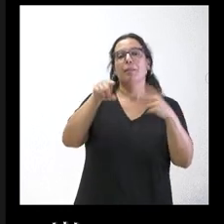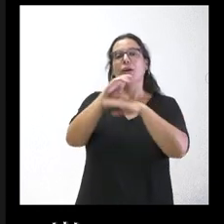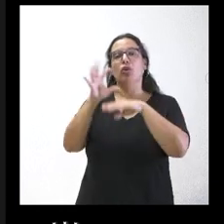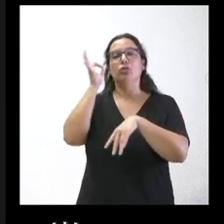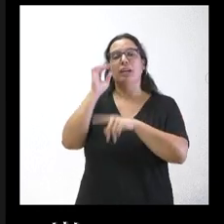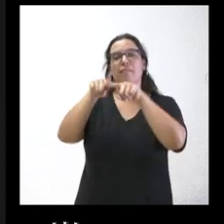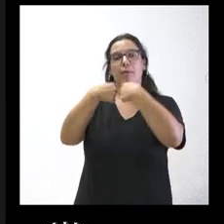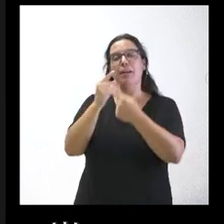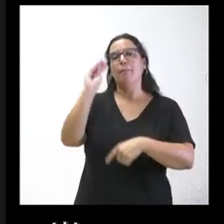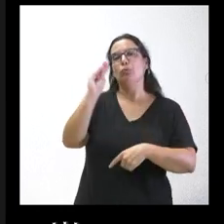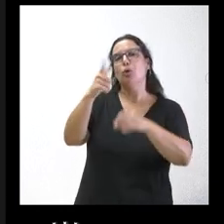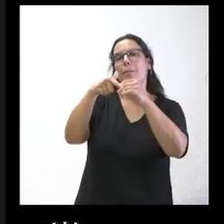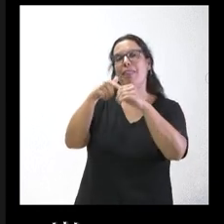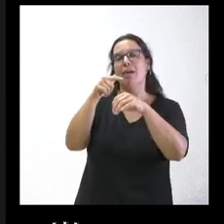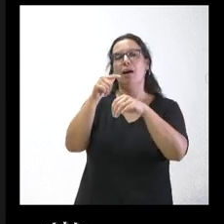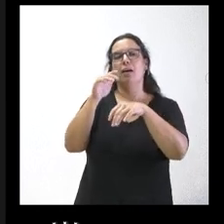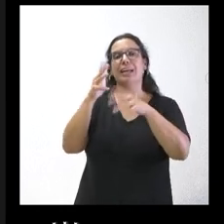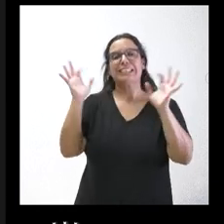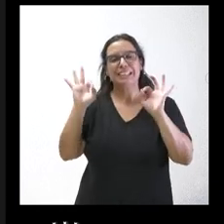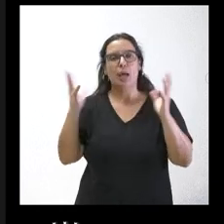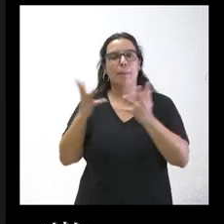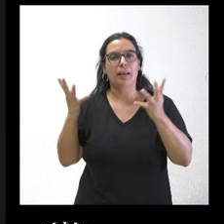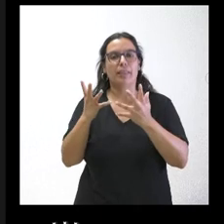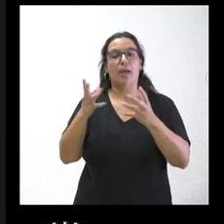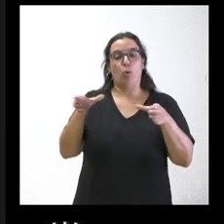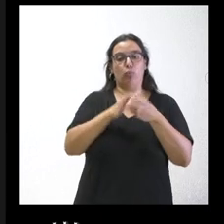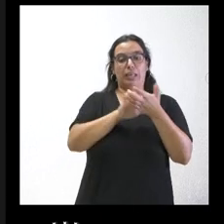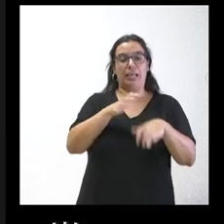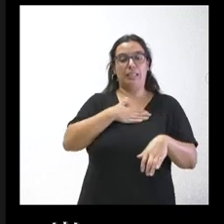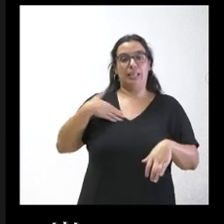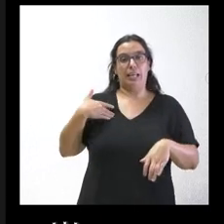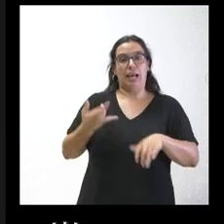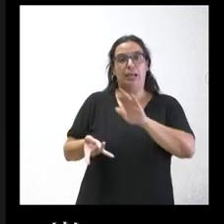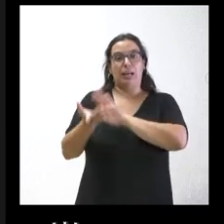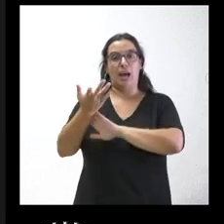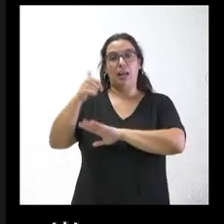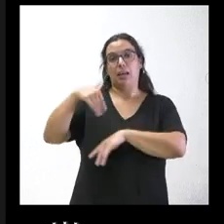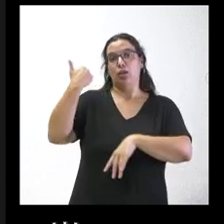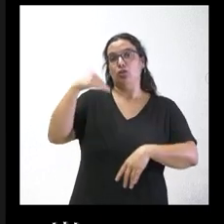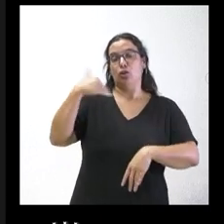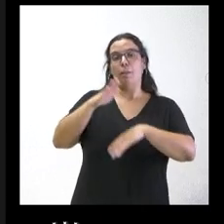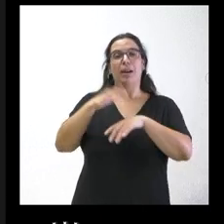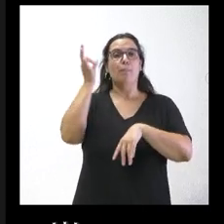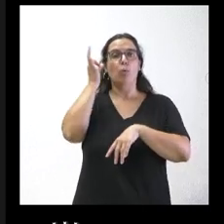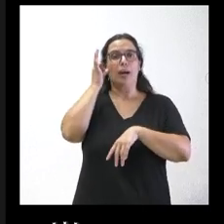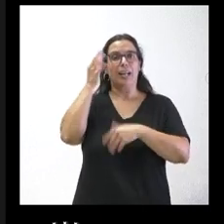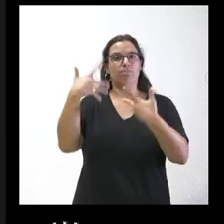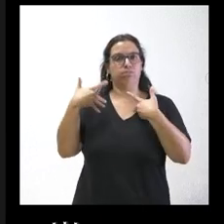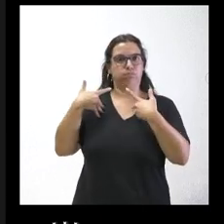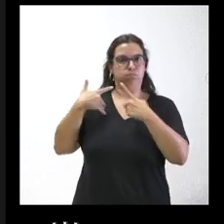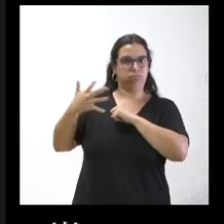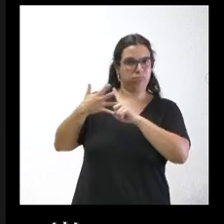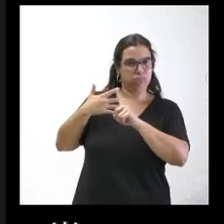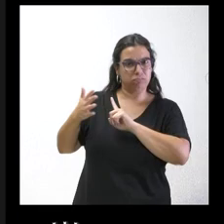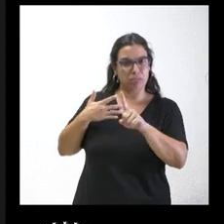plazas para de emergencia que la junta iba a tener habilitadas asesoría para mujeres maltratadas antes de que